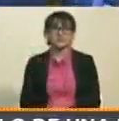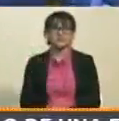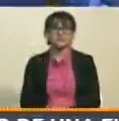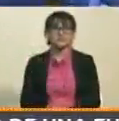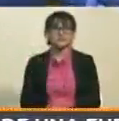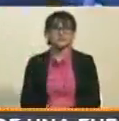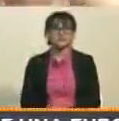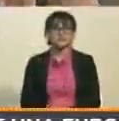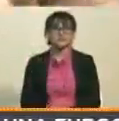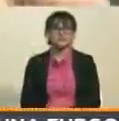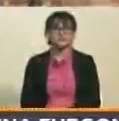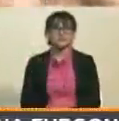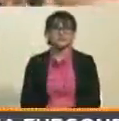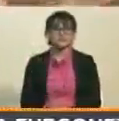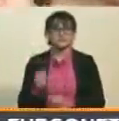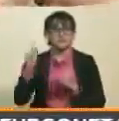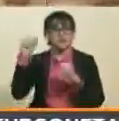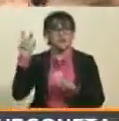¡Vamos, Venezuela!